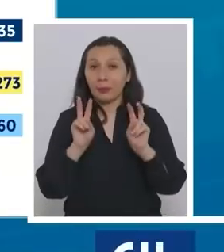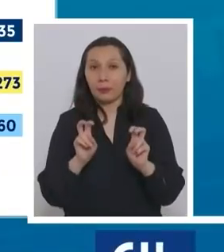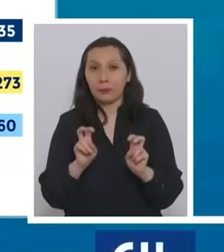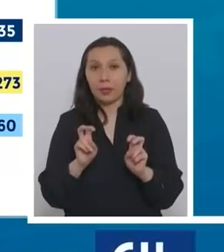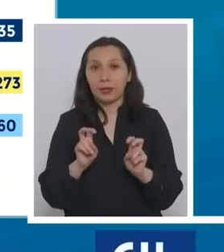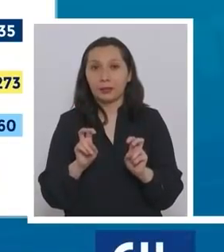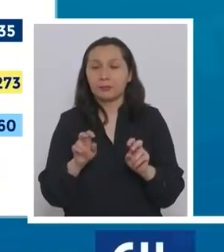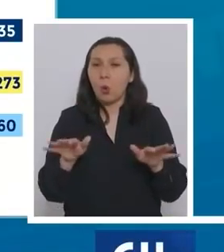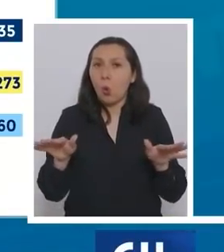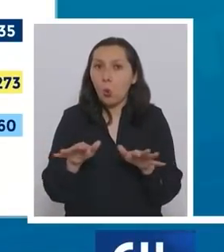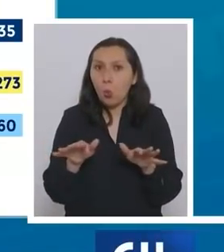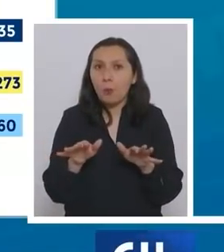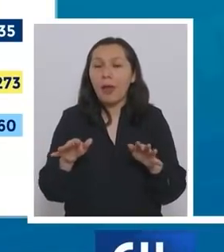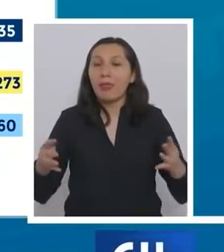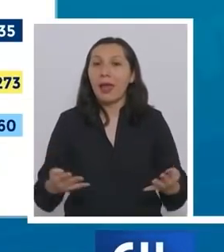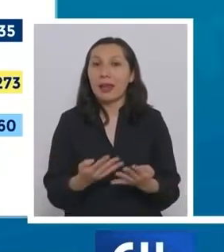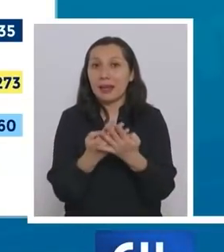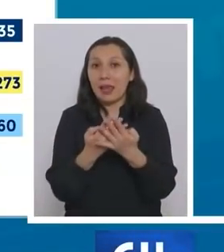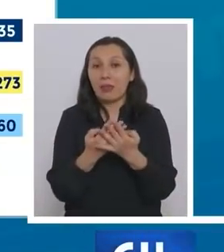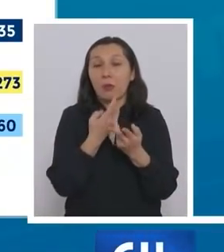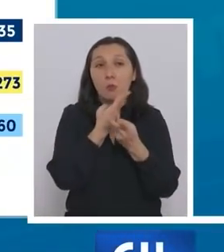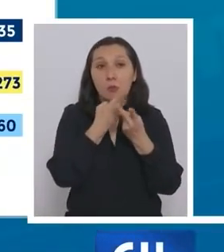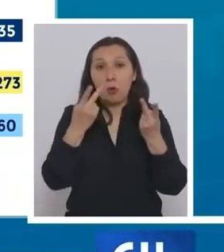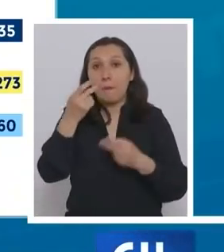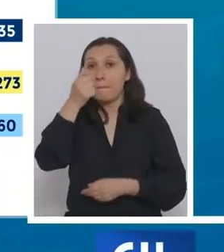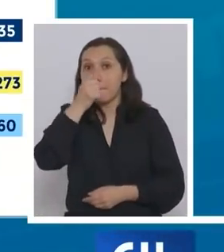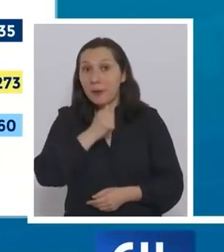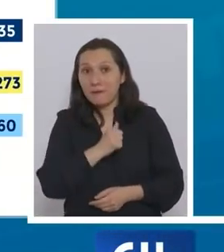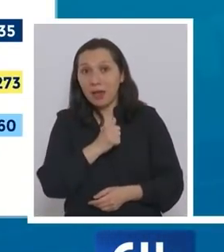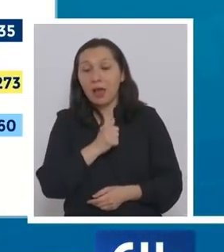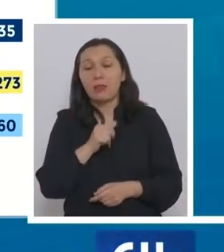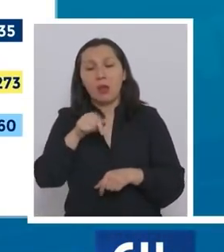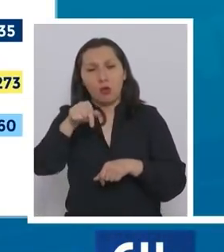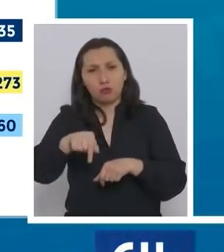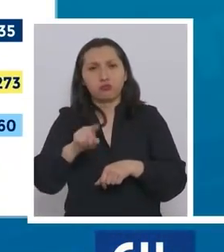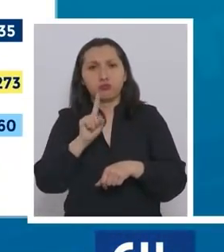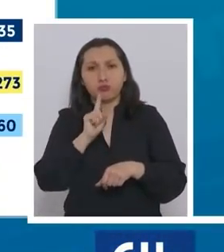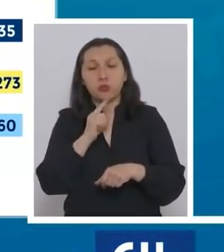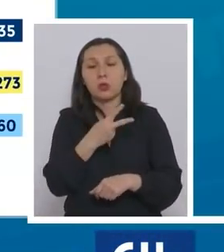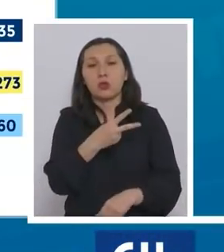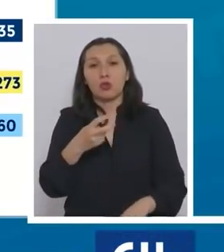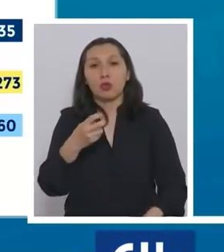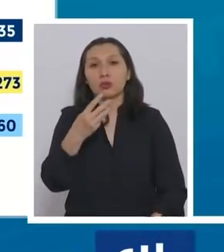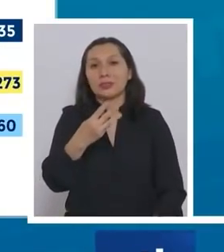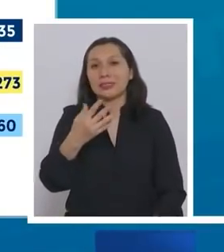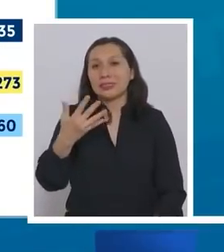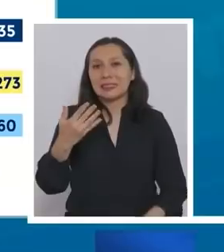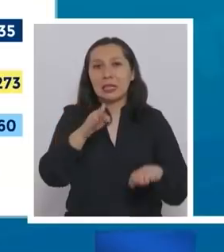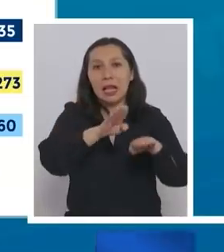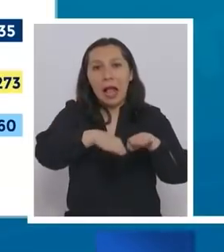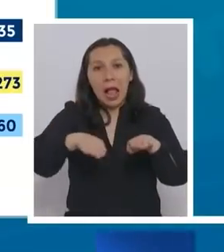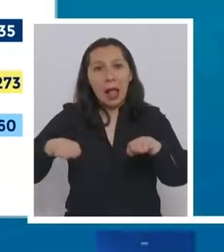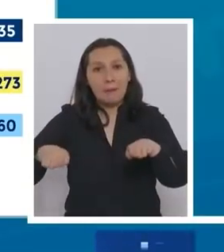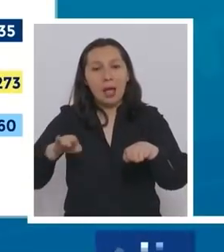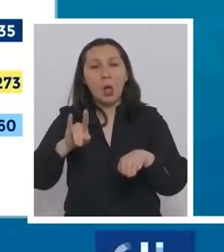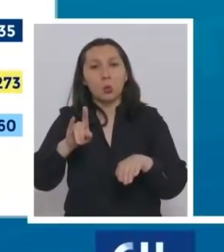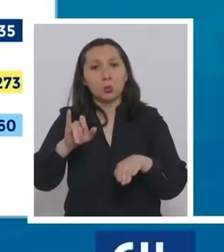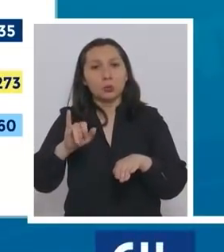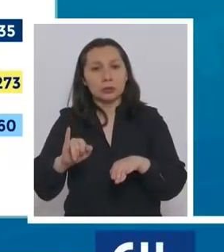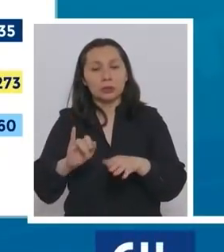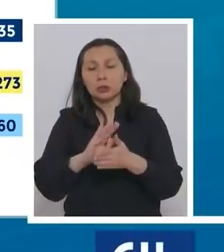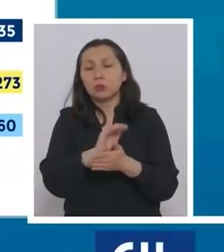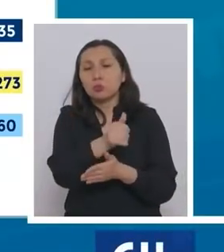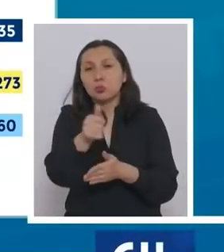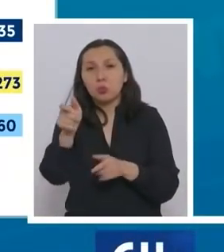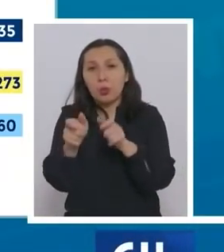la ocupación de la red integrada público-privada, hoy disponemos de 235 camas críticas para todos